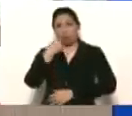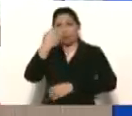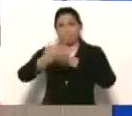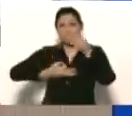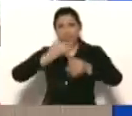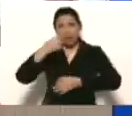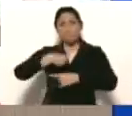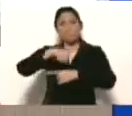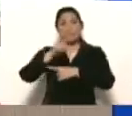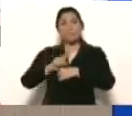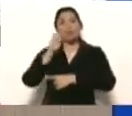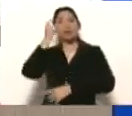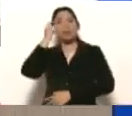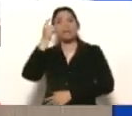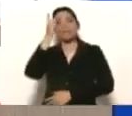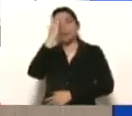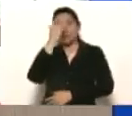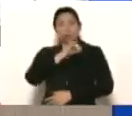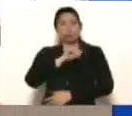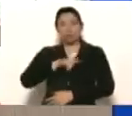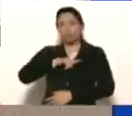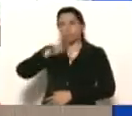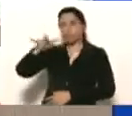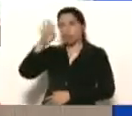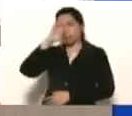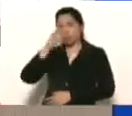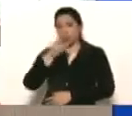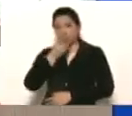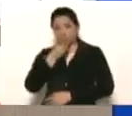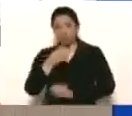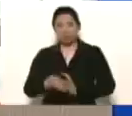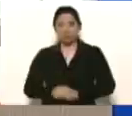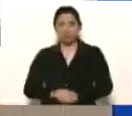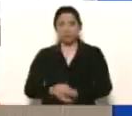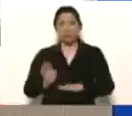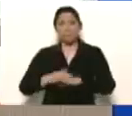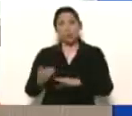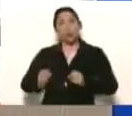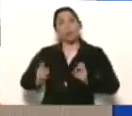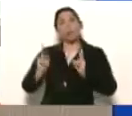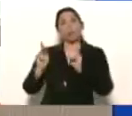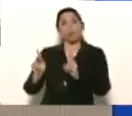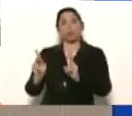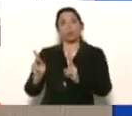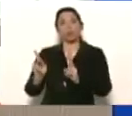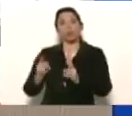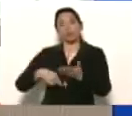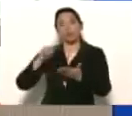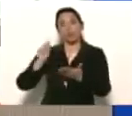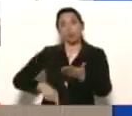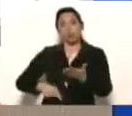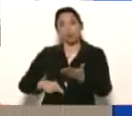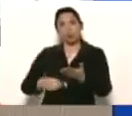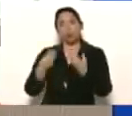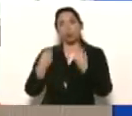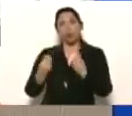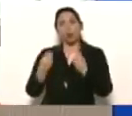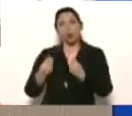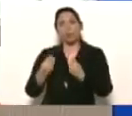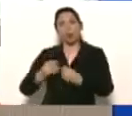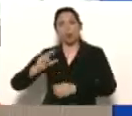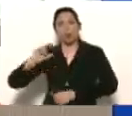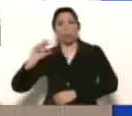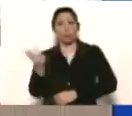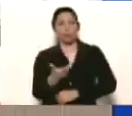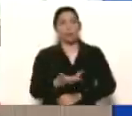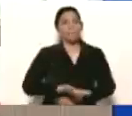primeros días de febrero estuvo de viaje en república dominicana porque en esa oportunidad fue firmado como pitcher de